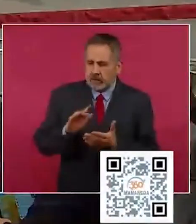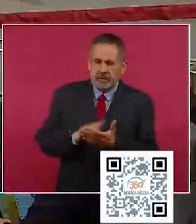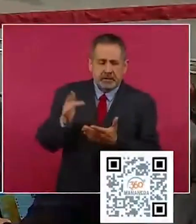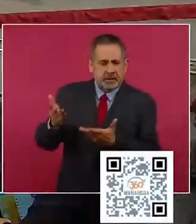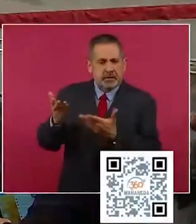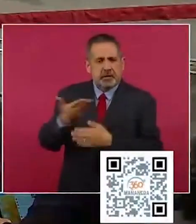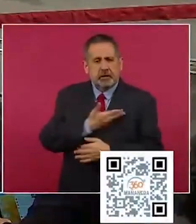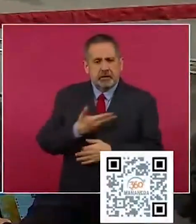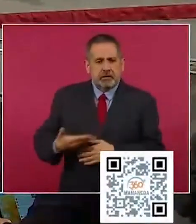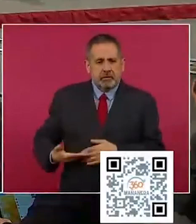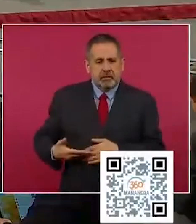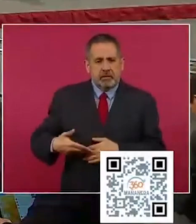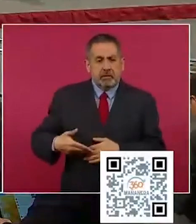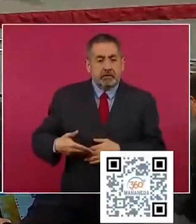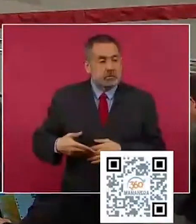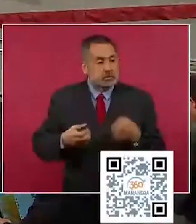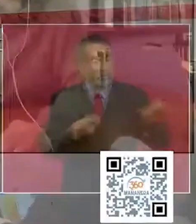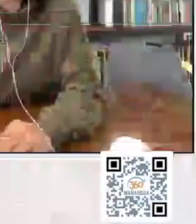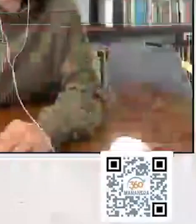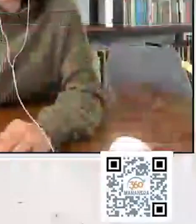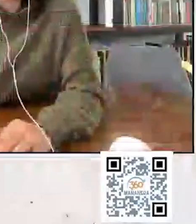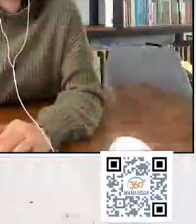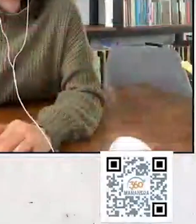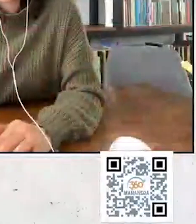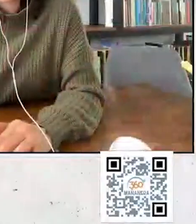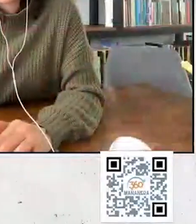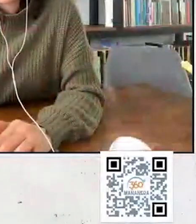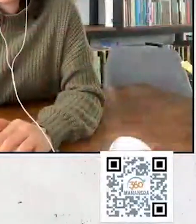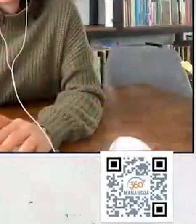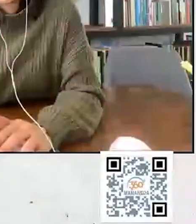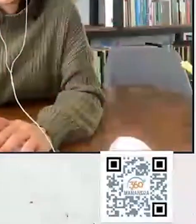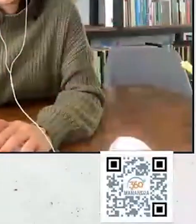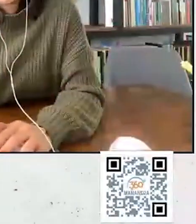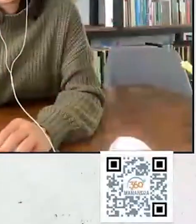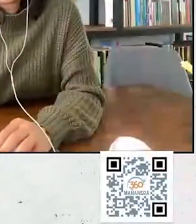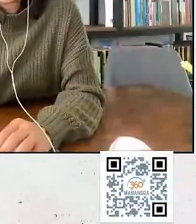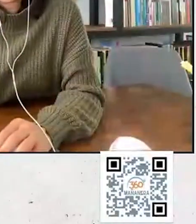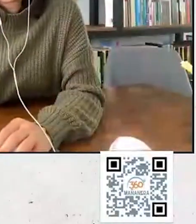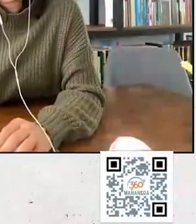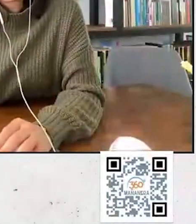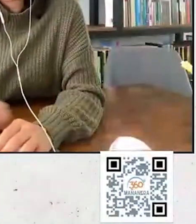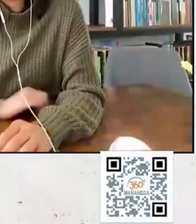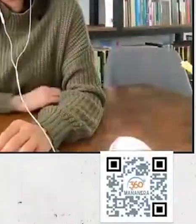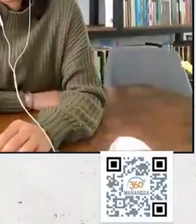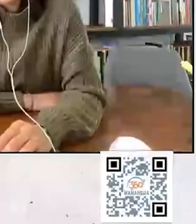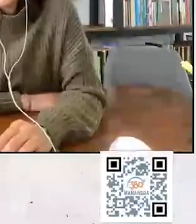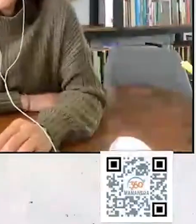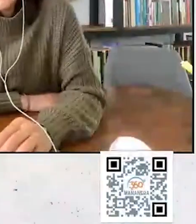mucho, señor presidente, la donación del terreno. Sobre esto, ¿quieres puntualizar algo, estimada Azul?